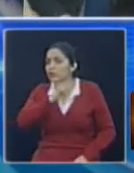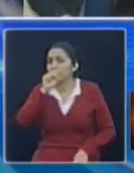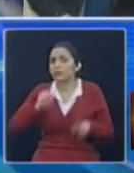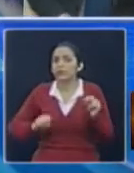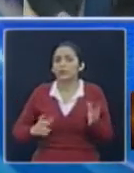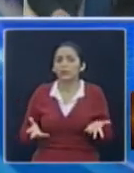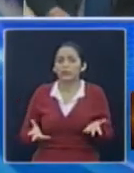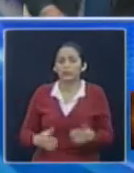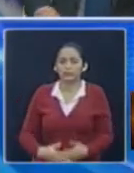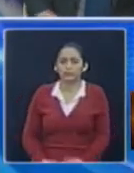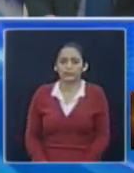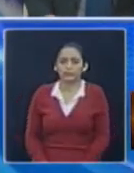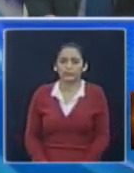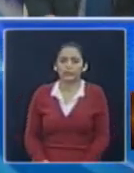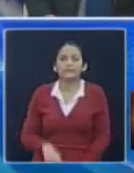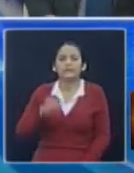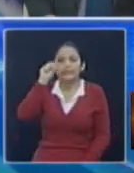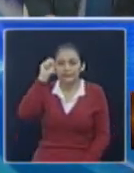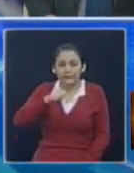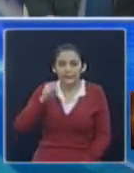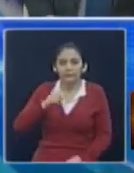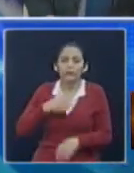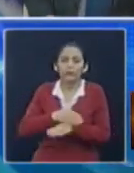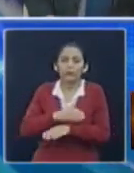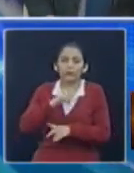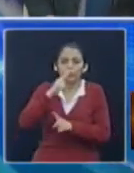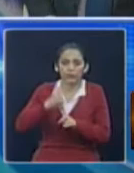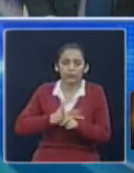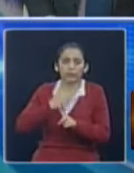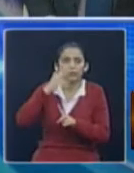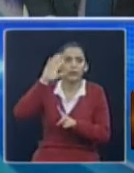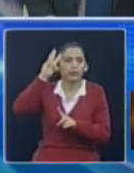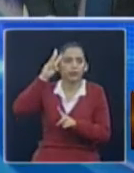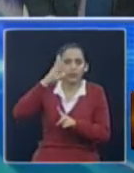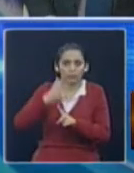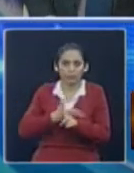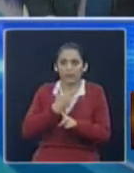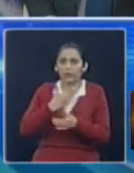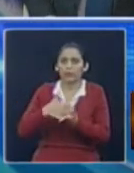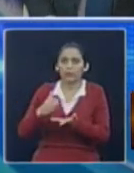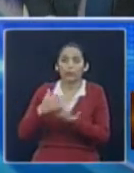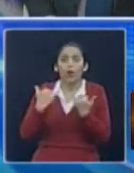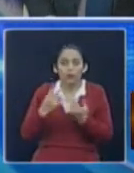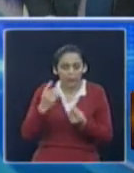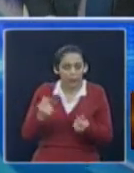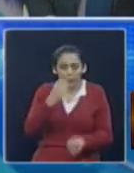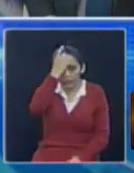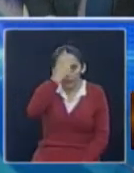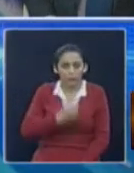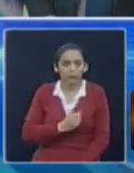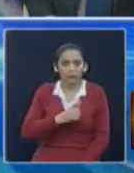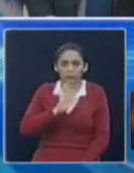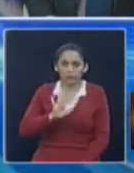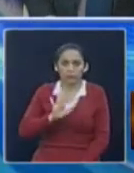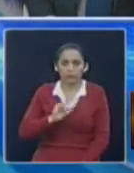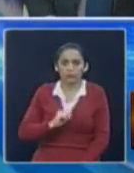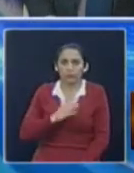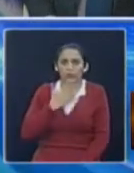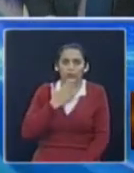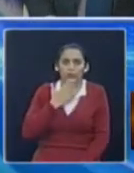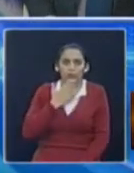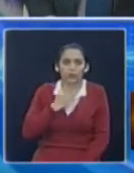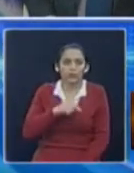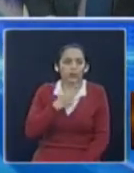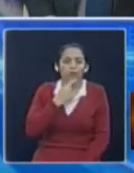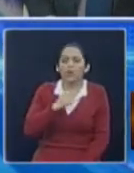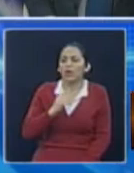en el plazo siguiente, 3 meses, 6 meses. Pero hoy día hay que tomar decisiones. Nada justifica no tomar